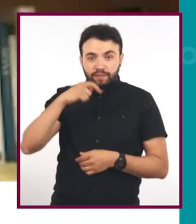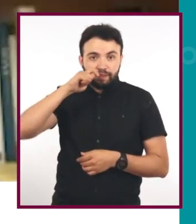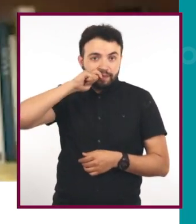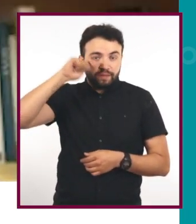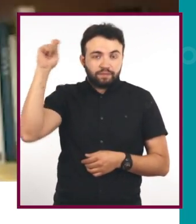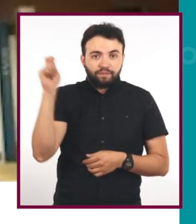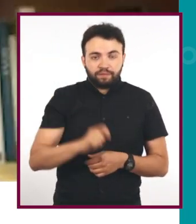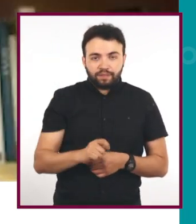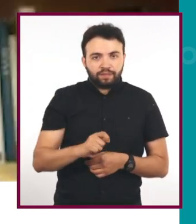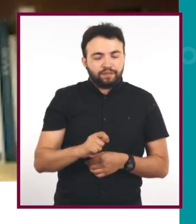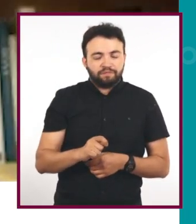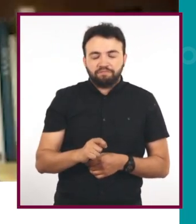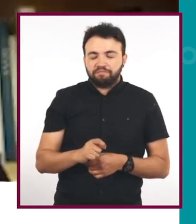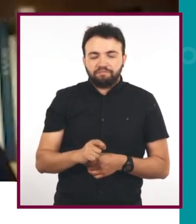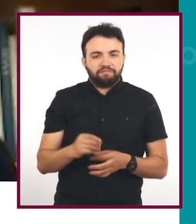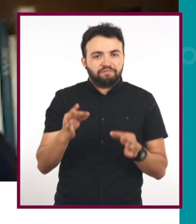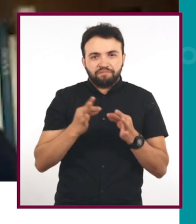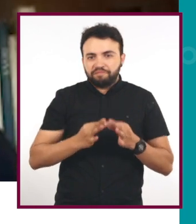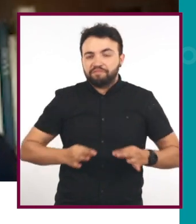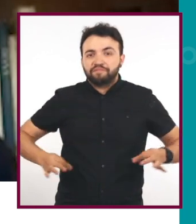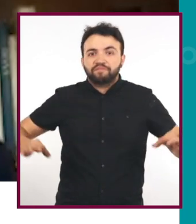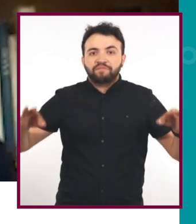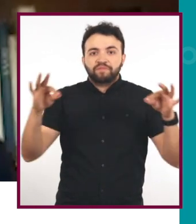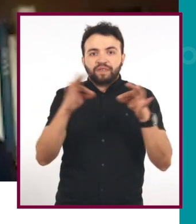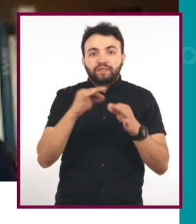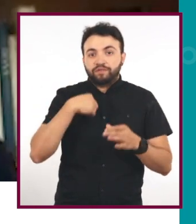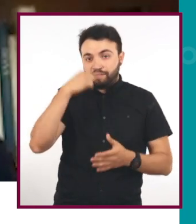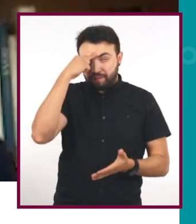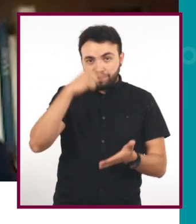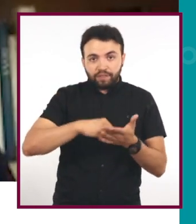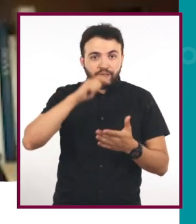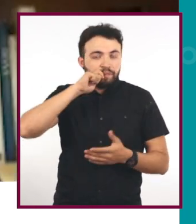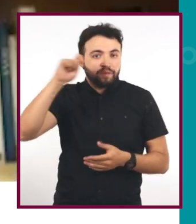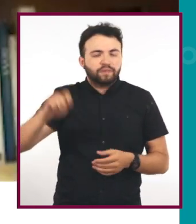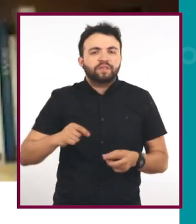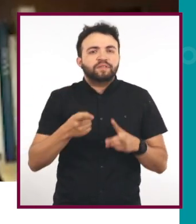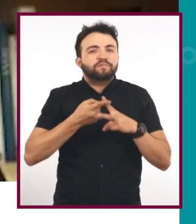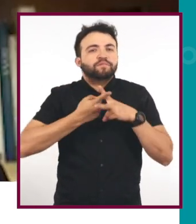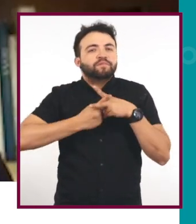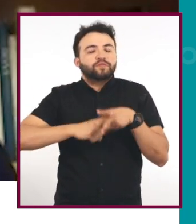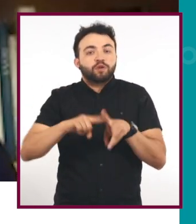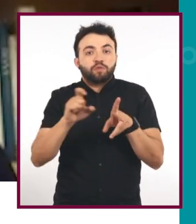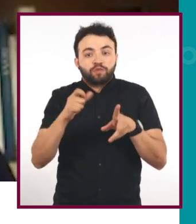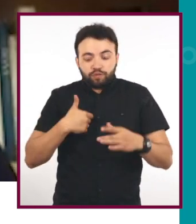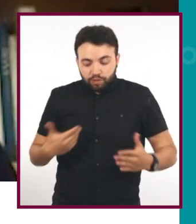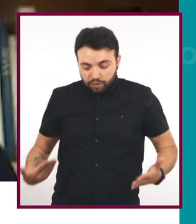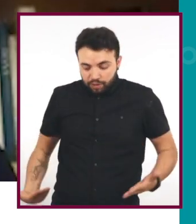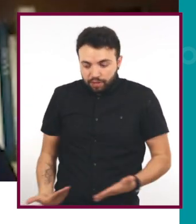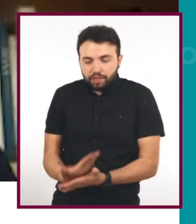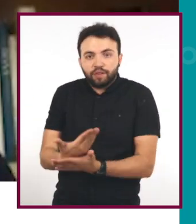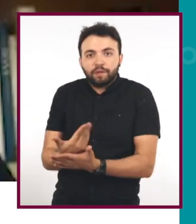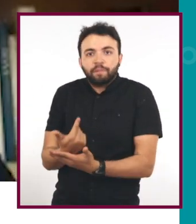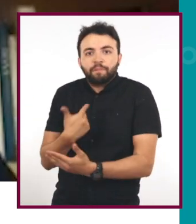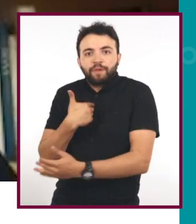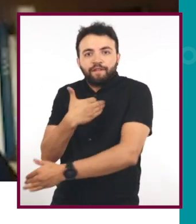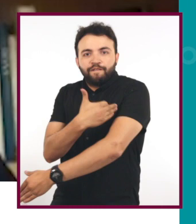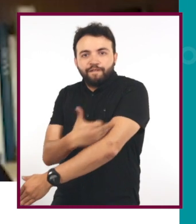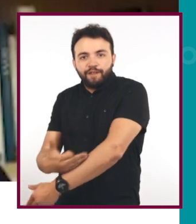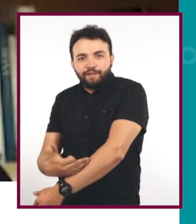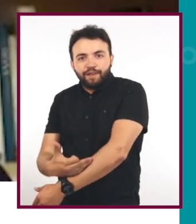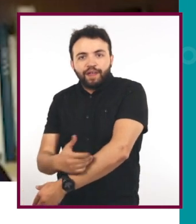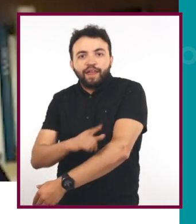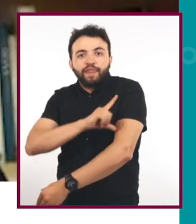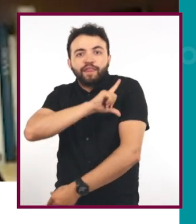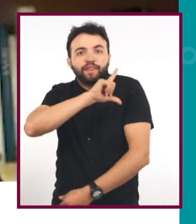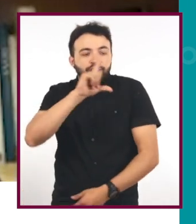La amistad en mi vida tiene un papel importantísimo. Importantísimo, y creo que la amistad comienza cuando naces,